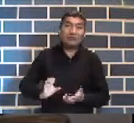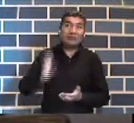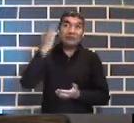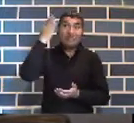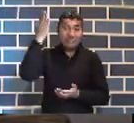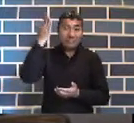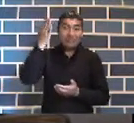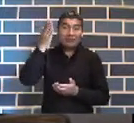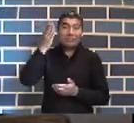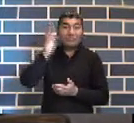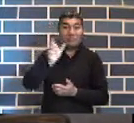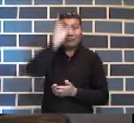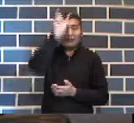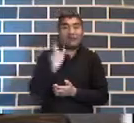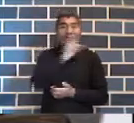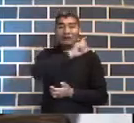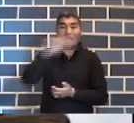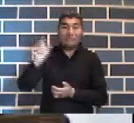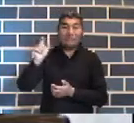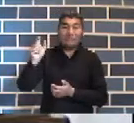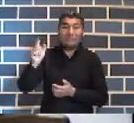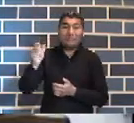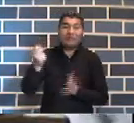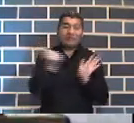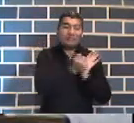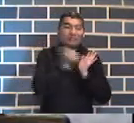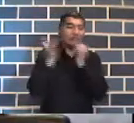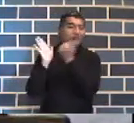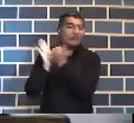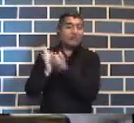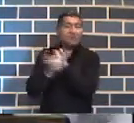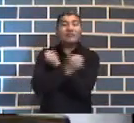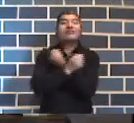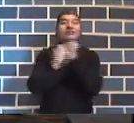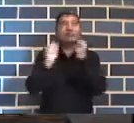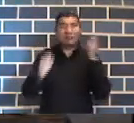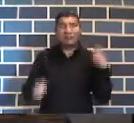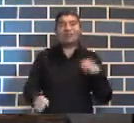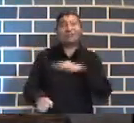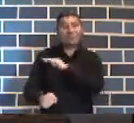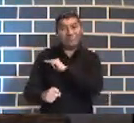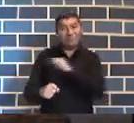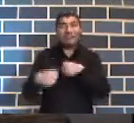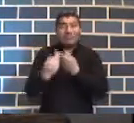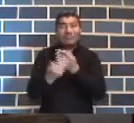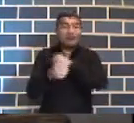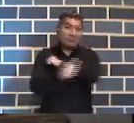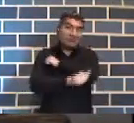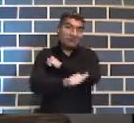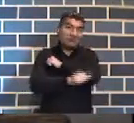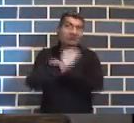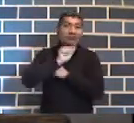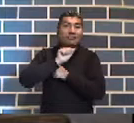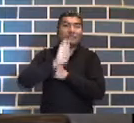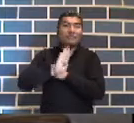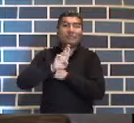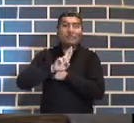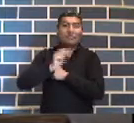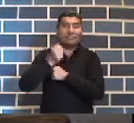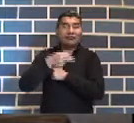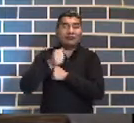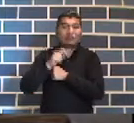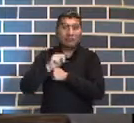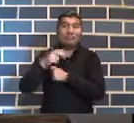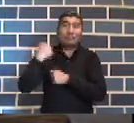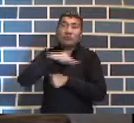que en la cruz dará su vida para salvarnos así como abraham también nosotros dirigimos a dios